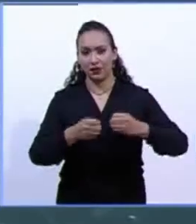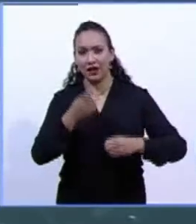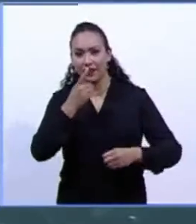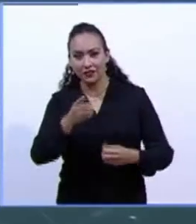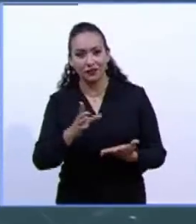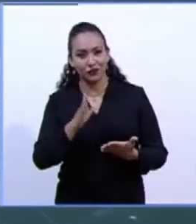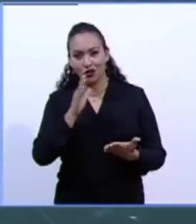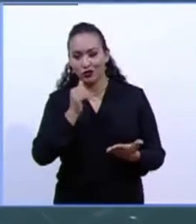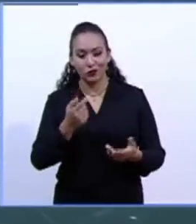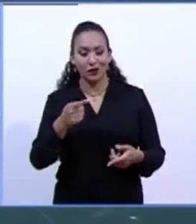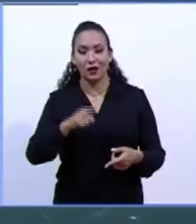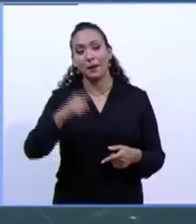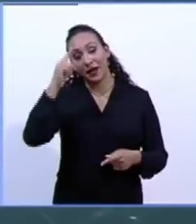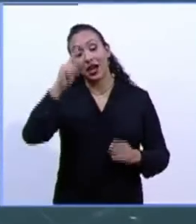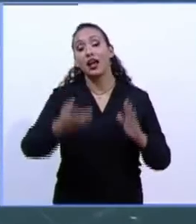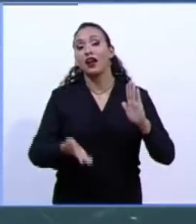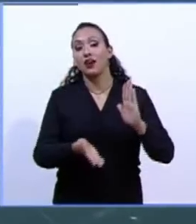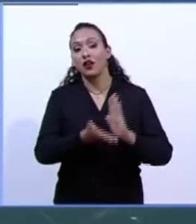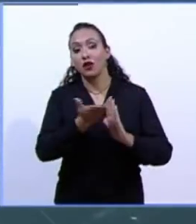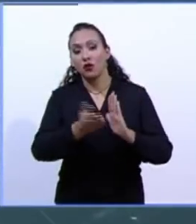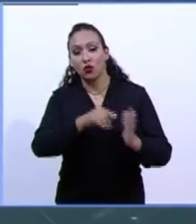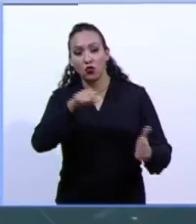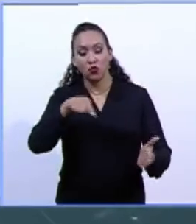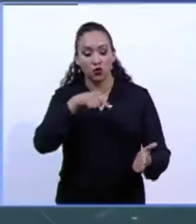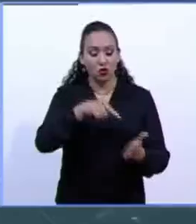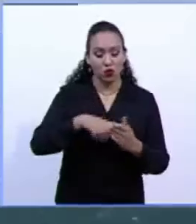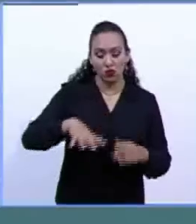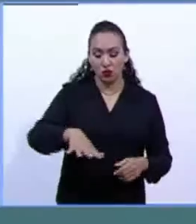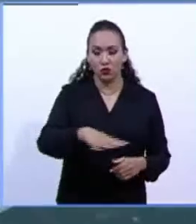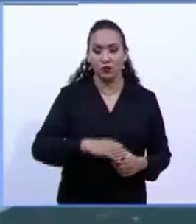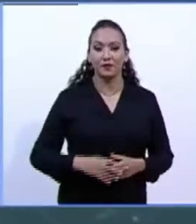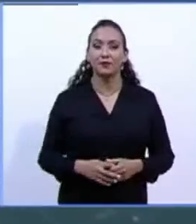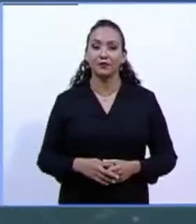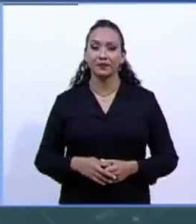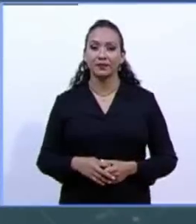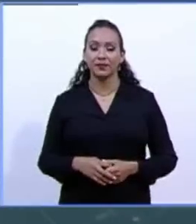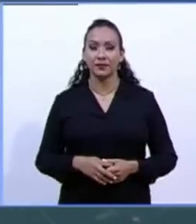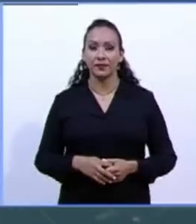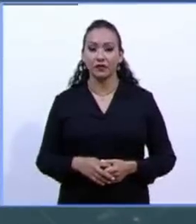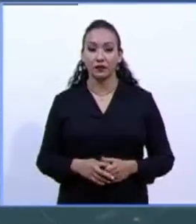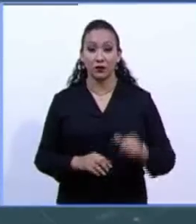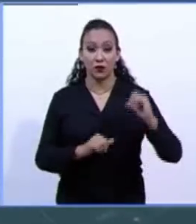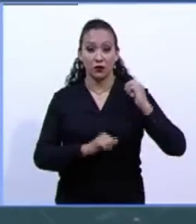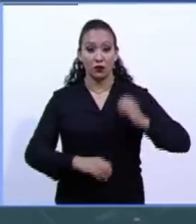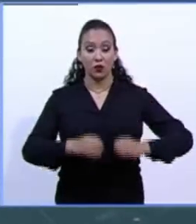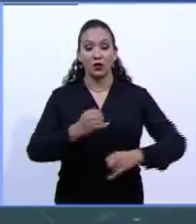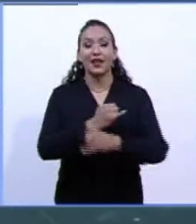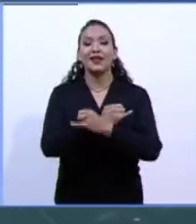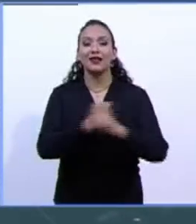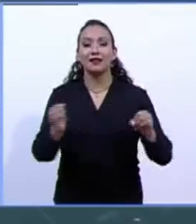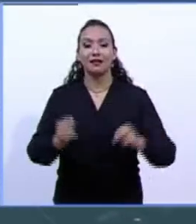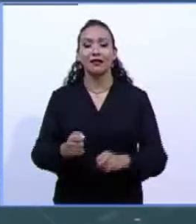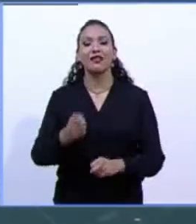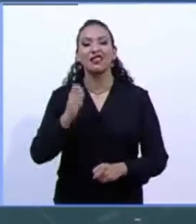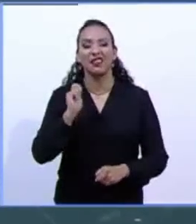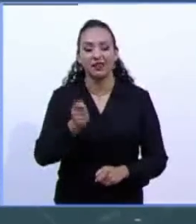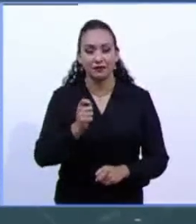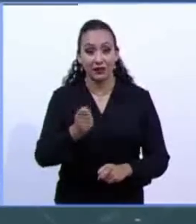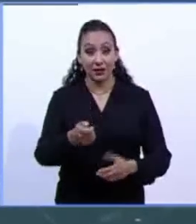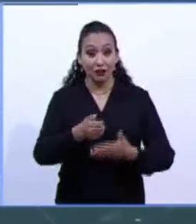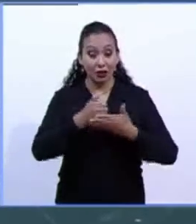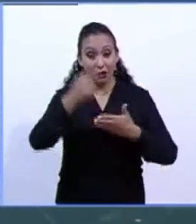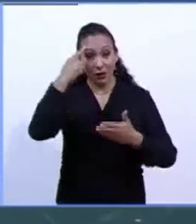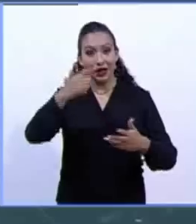la suspensión contra la construcción de un relleno sanitario. Un poder judicial independiente es una garantía para